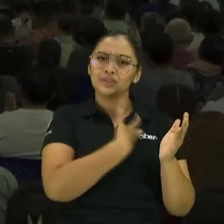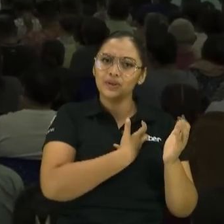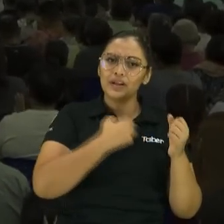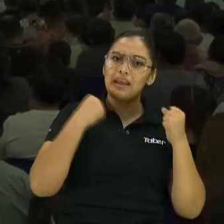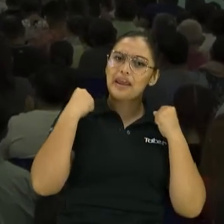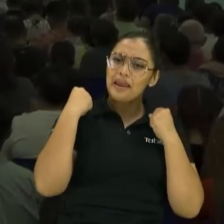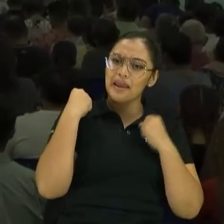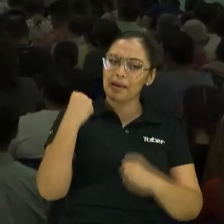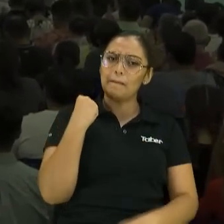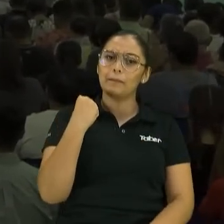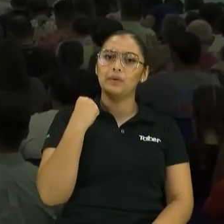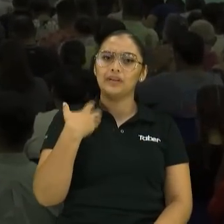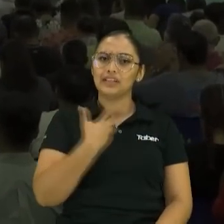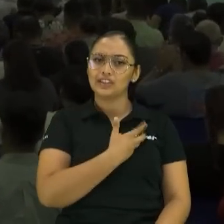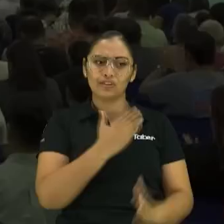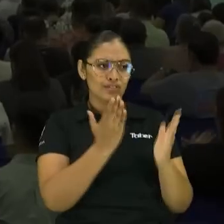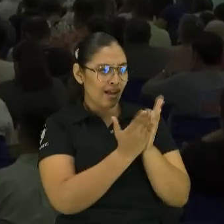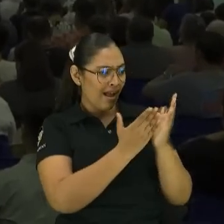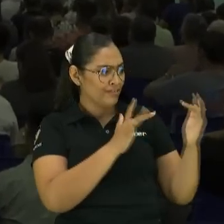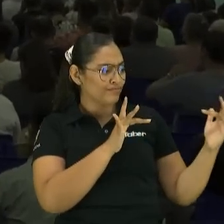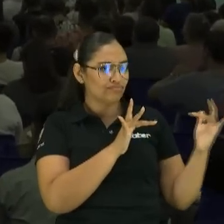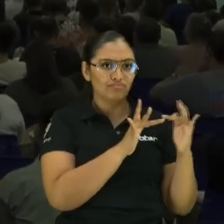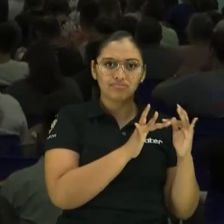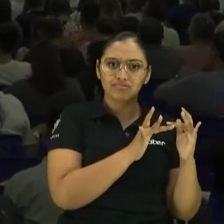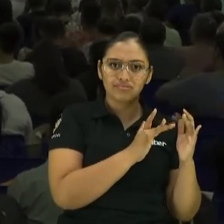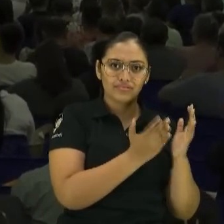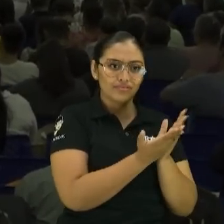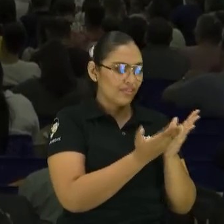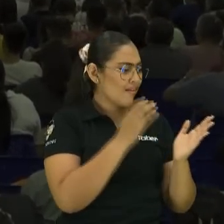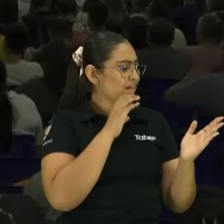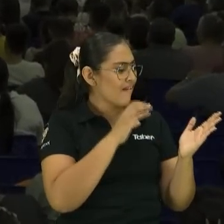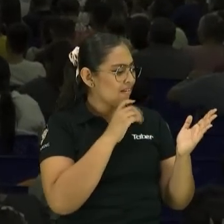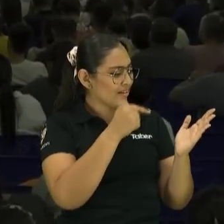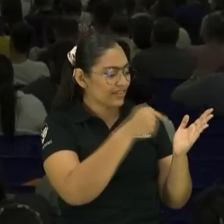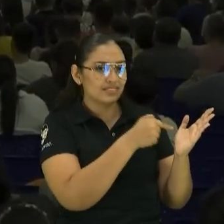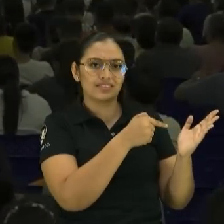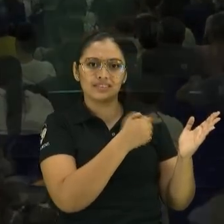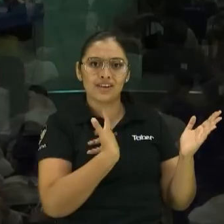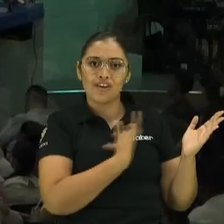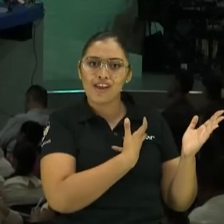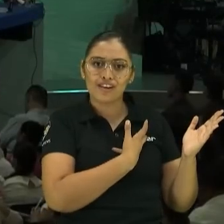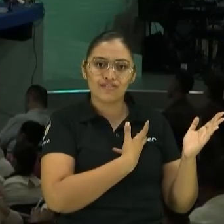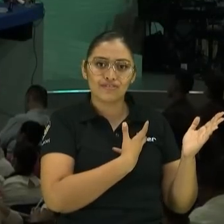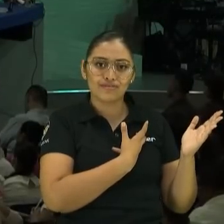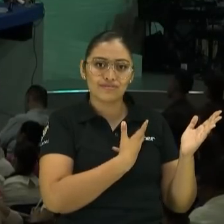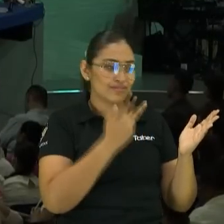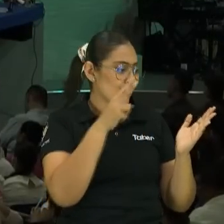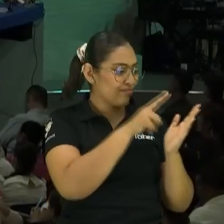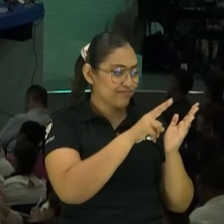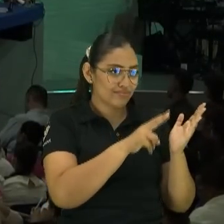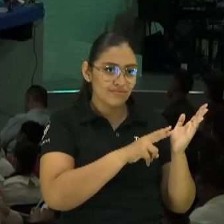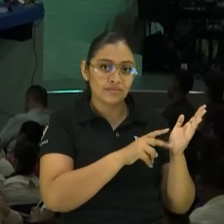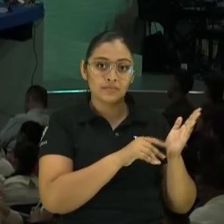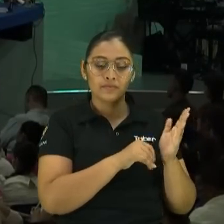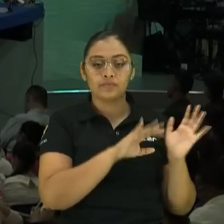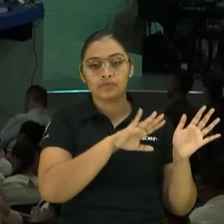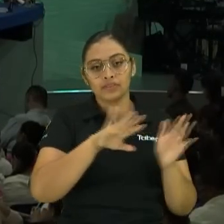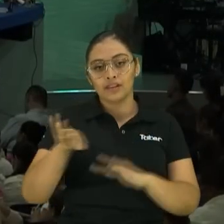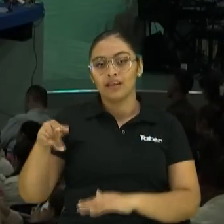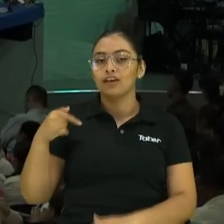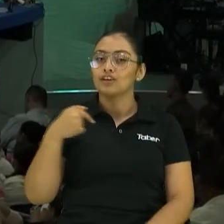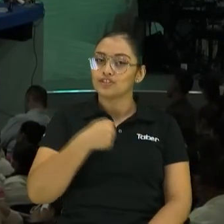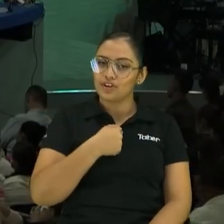tengas tiempo con la palabra le voy a contar un fenómeno de esta iglesia de esta su iglesia